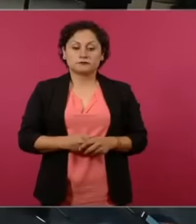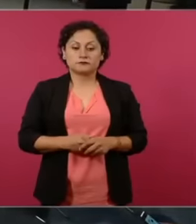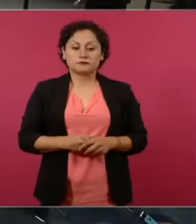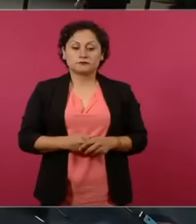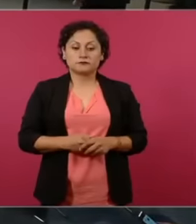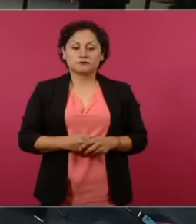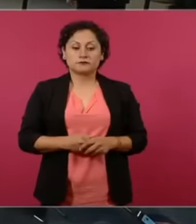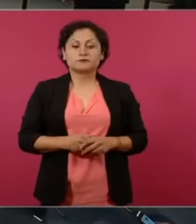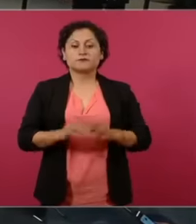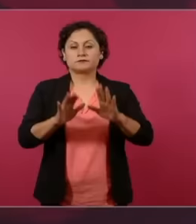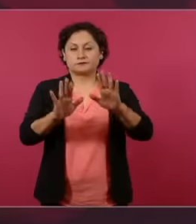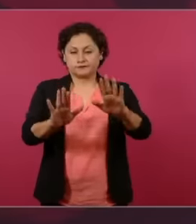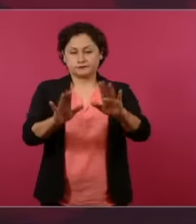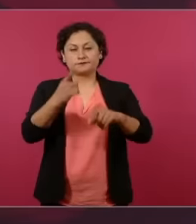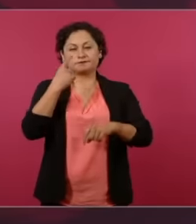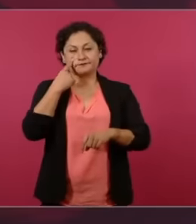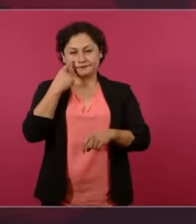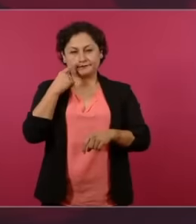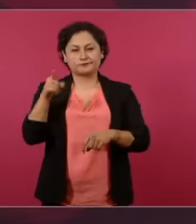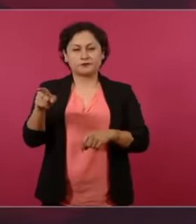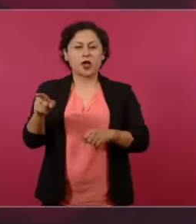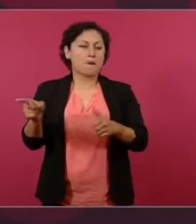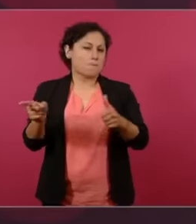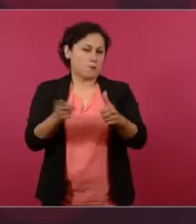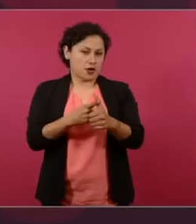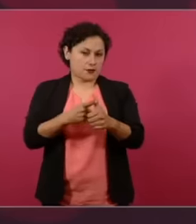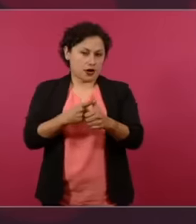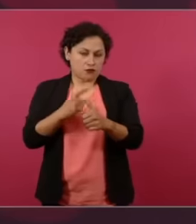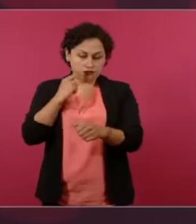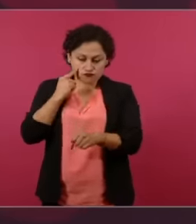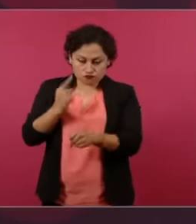a encontrarlos, a rescatarlos.